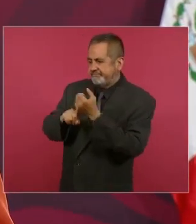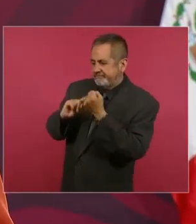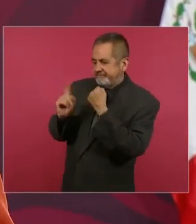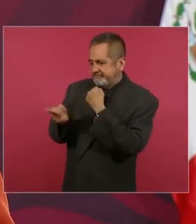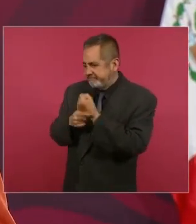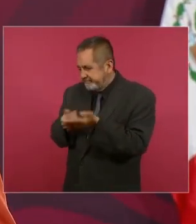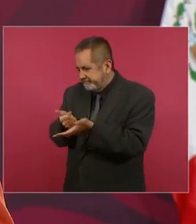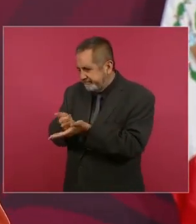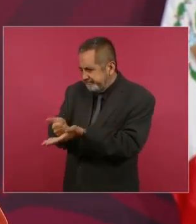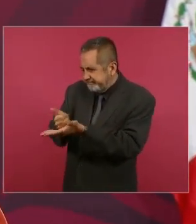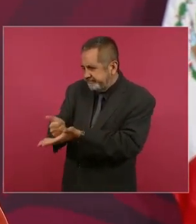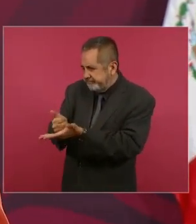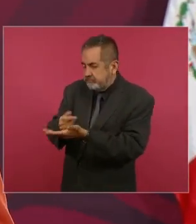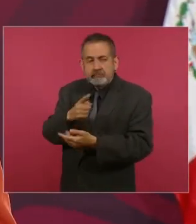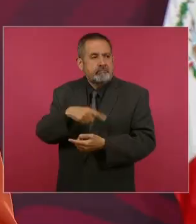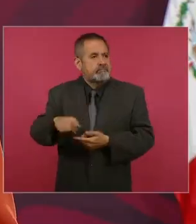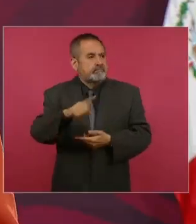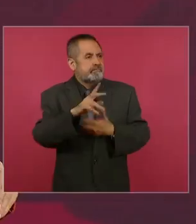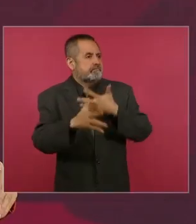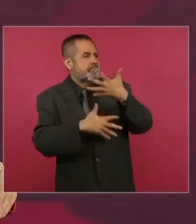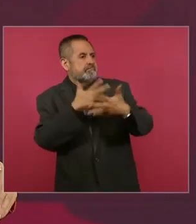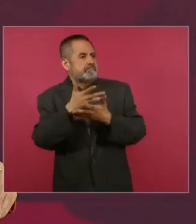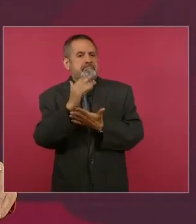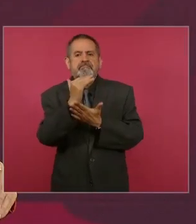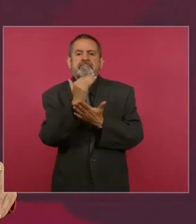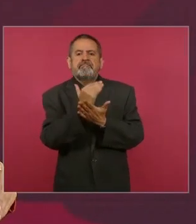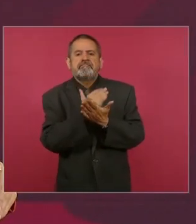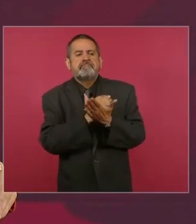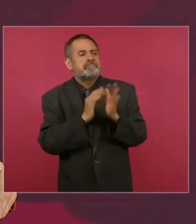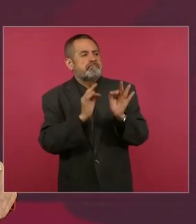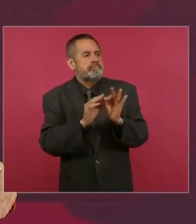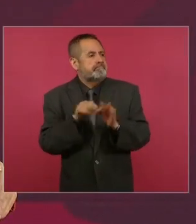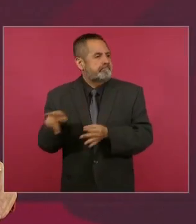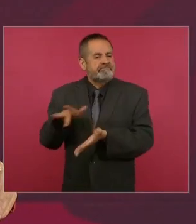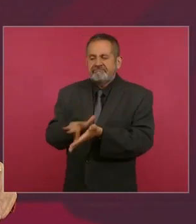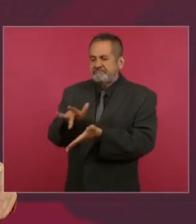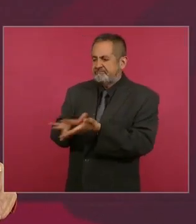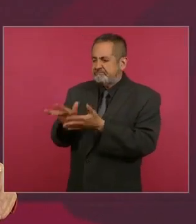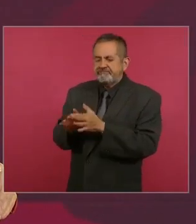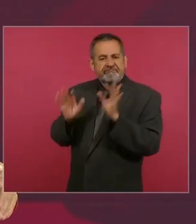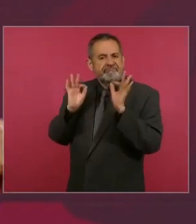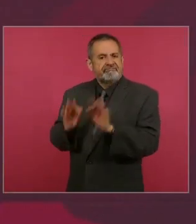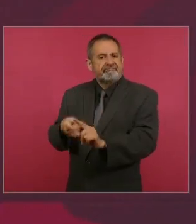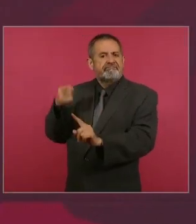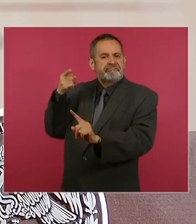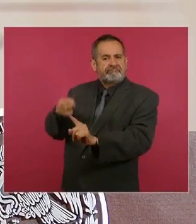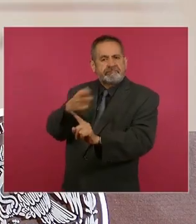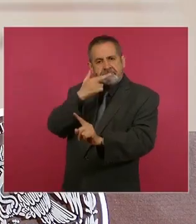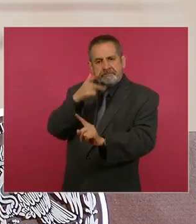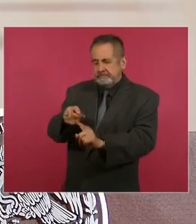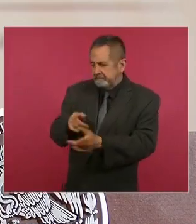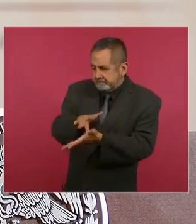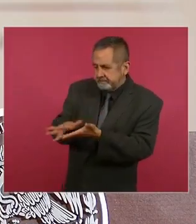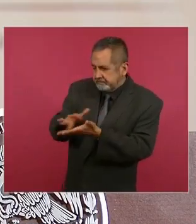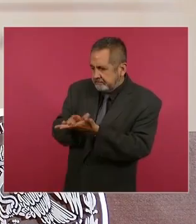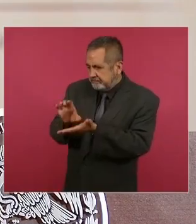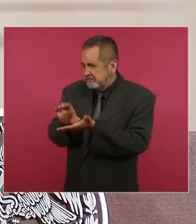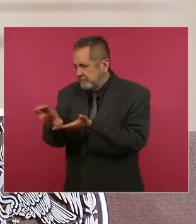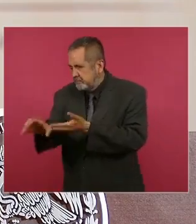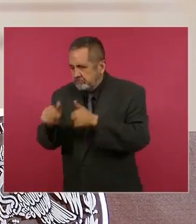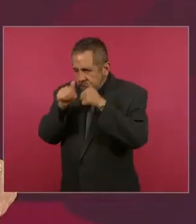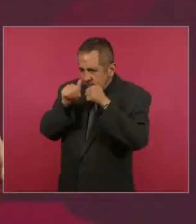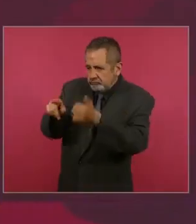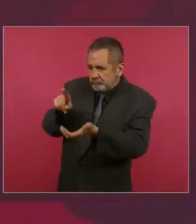la violencia es una estrategia correcta, que si la inversión se